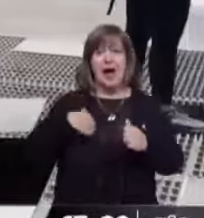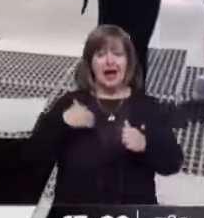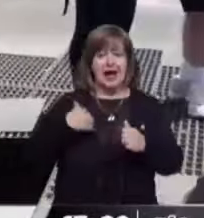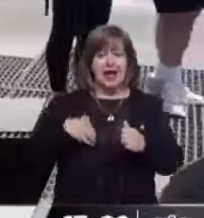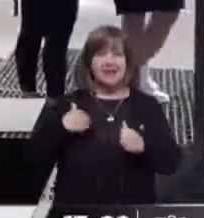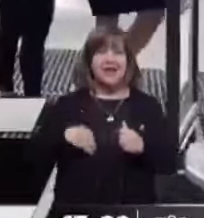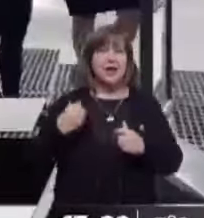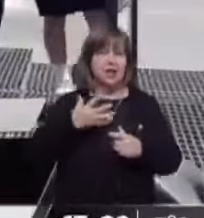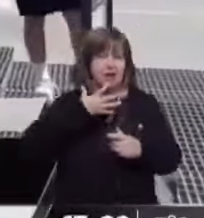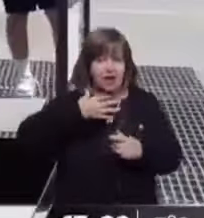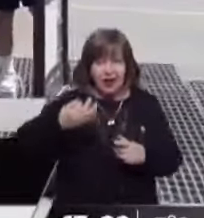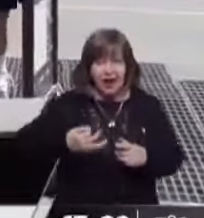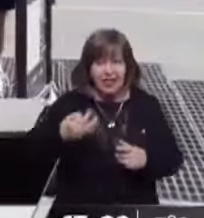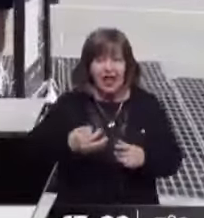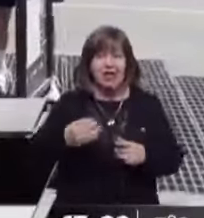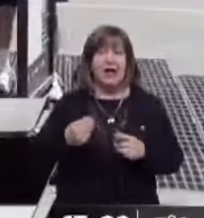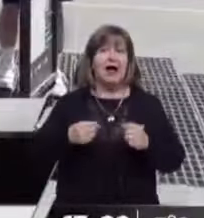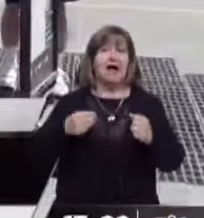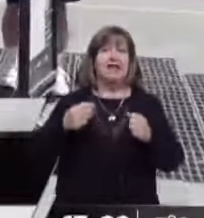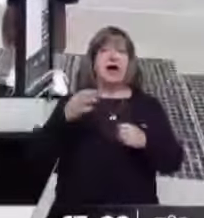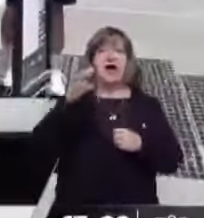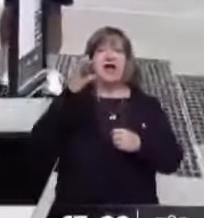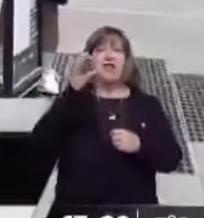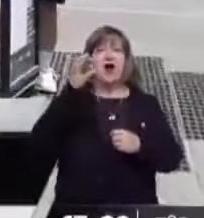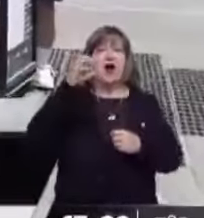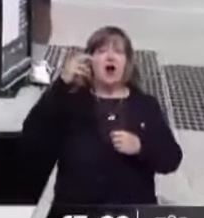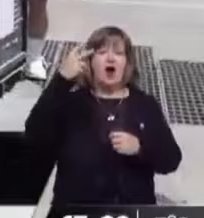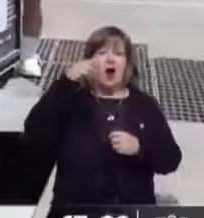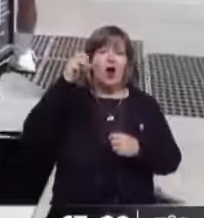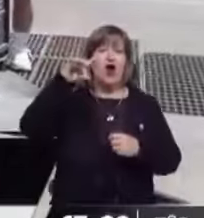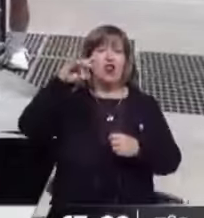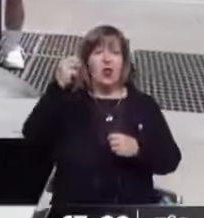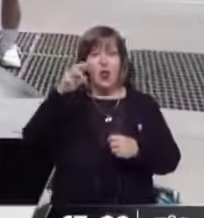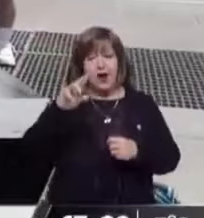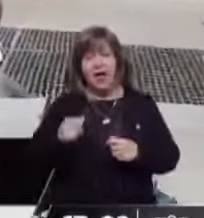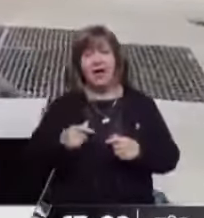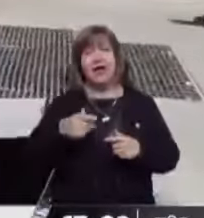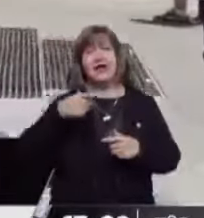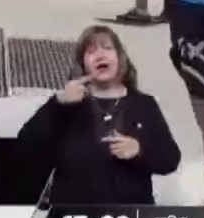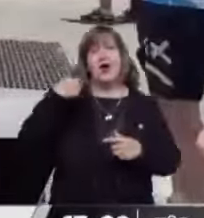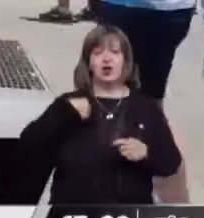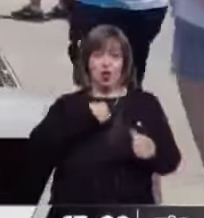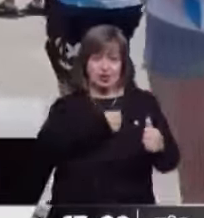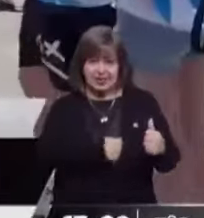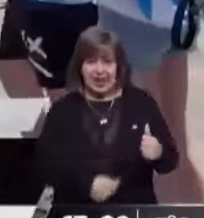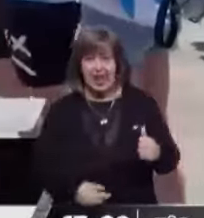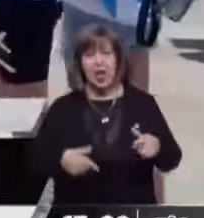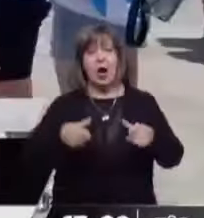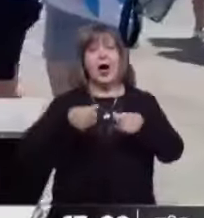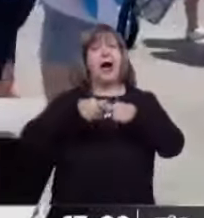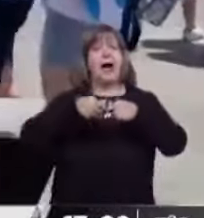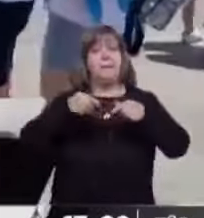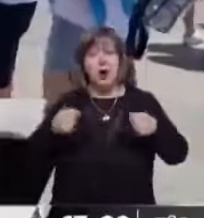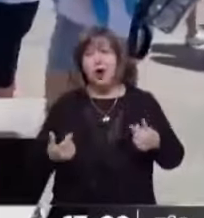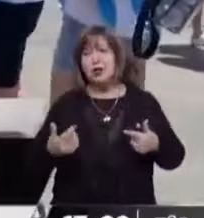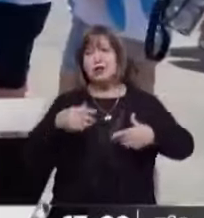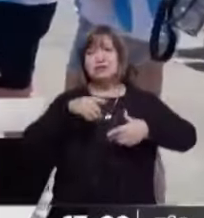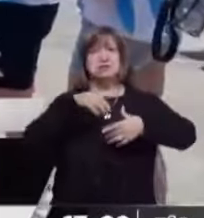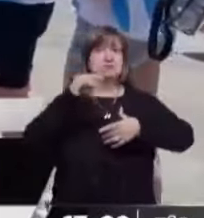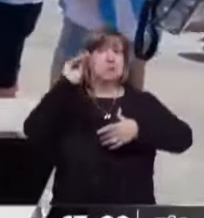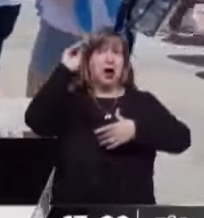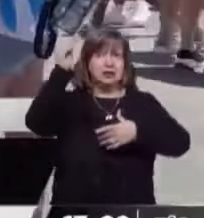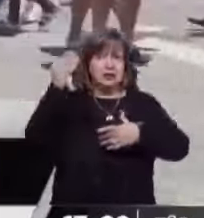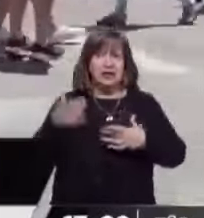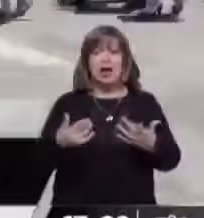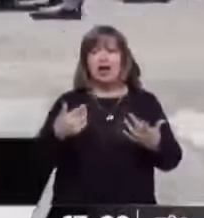argentinos de verdad. Había muchos hondureños, vietnamitas, chinos, japoneses, centroamericanos, también de otros países, pero